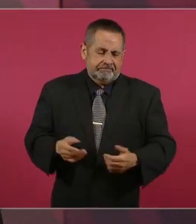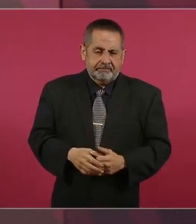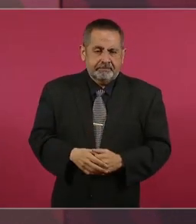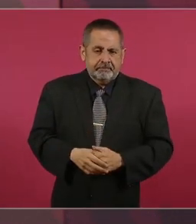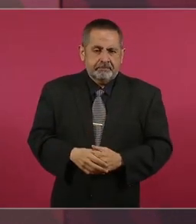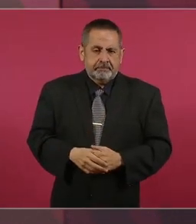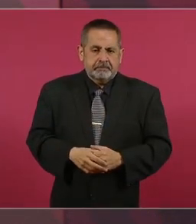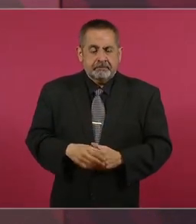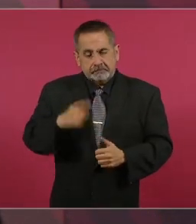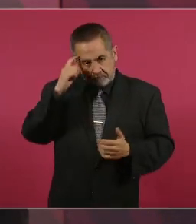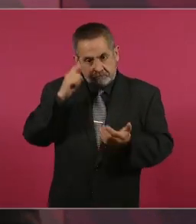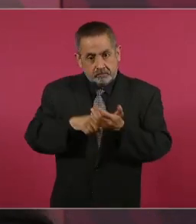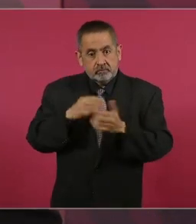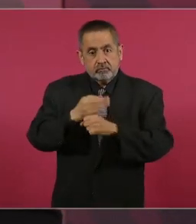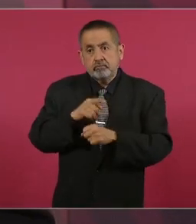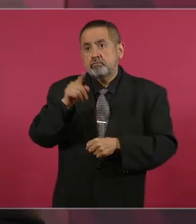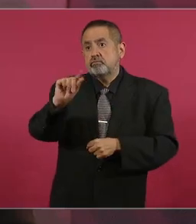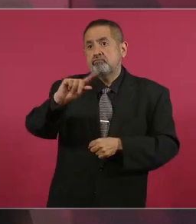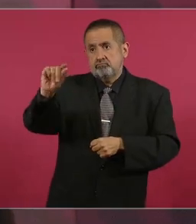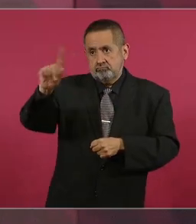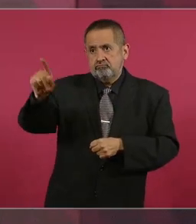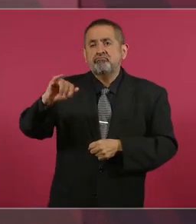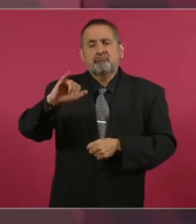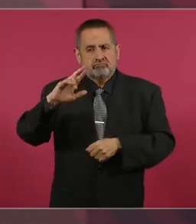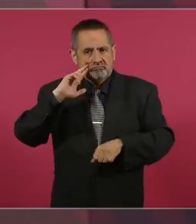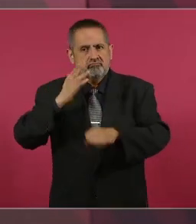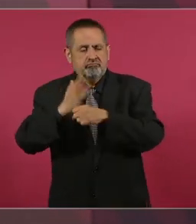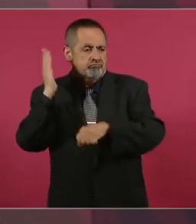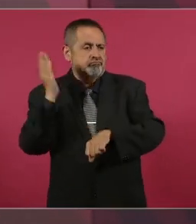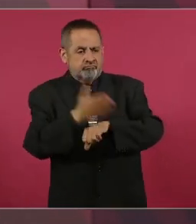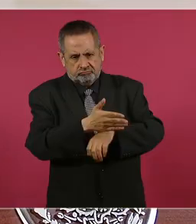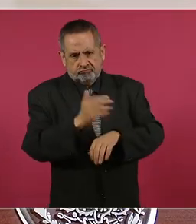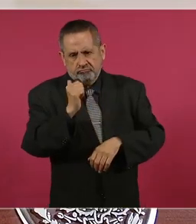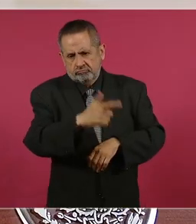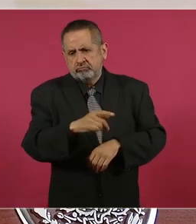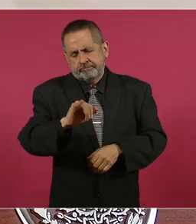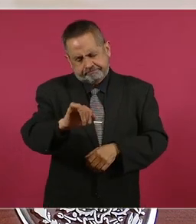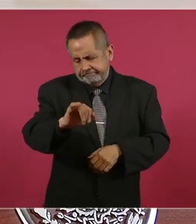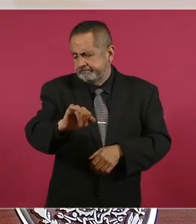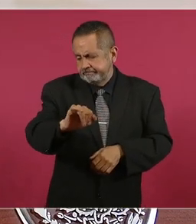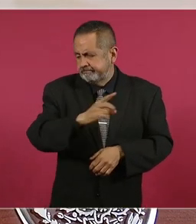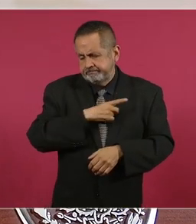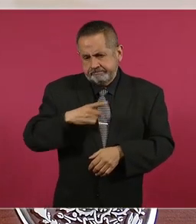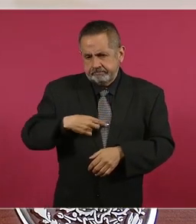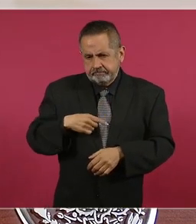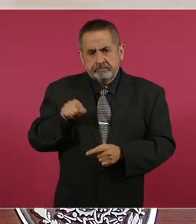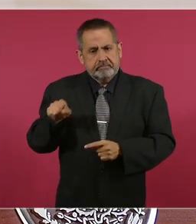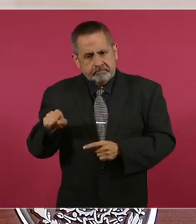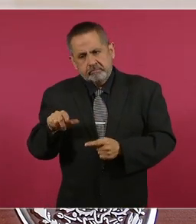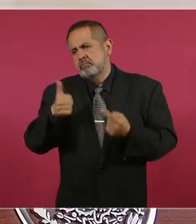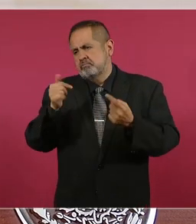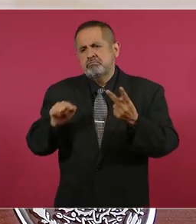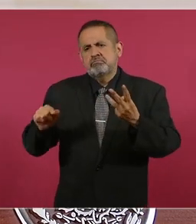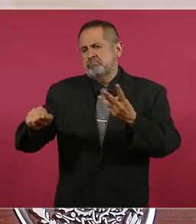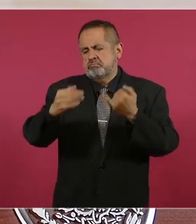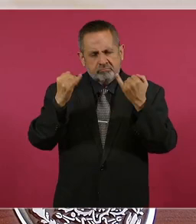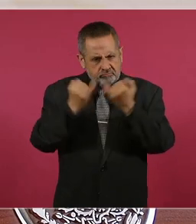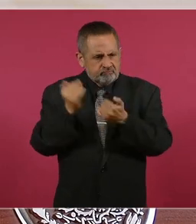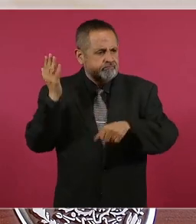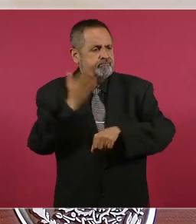Yo creo que las autoridades tienen que actuar en este caso y en todos. Y